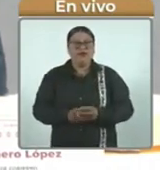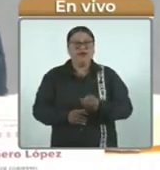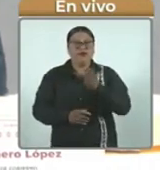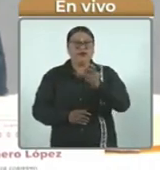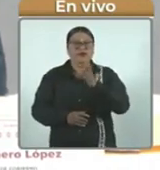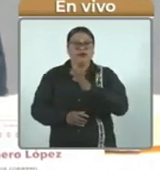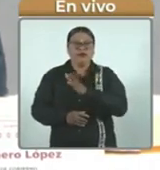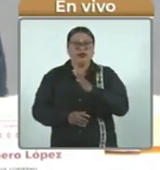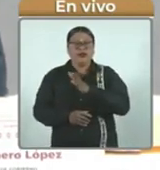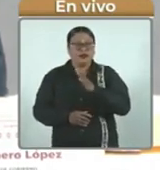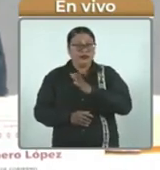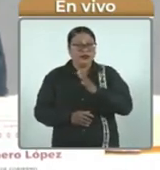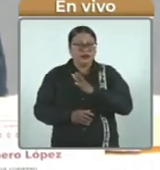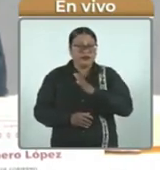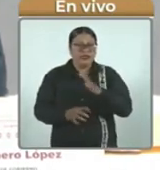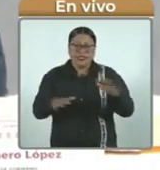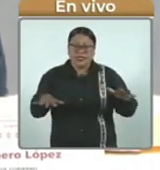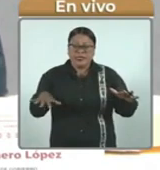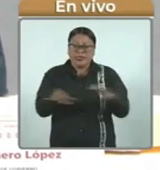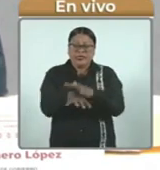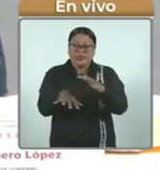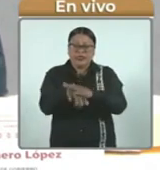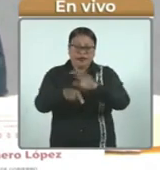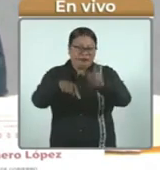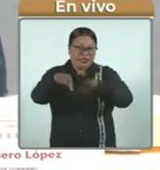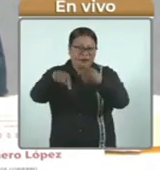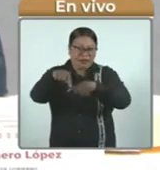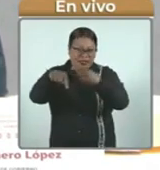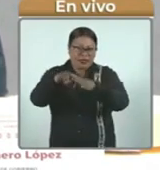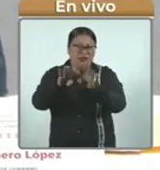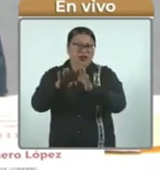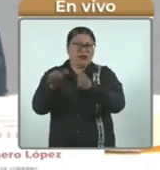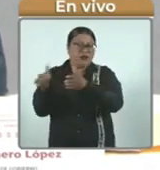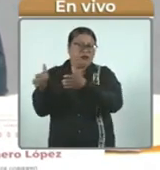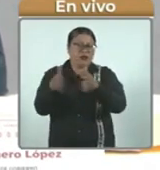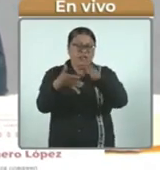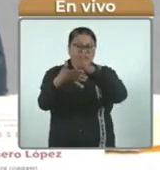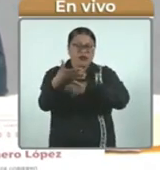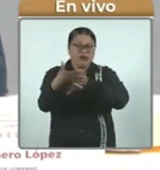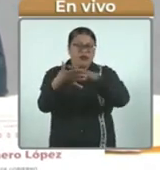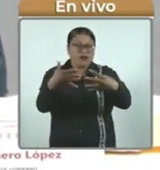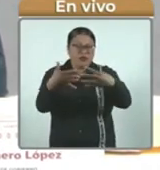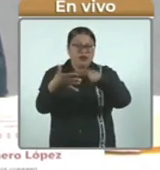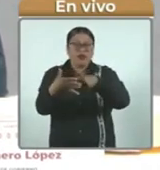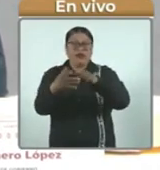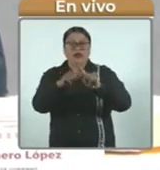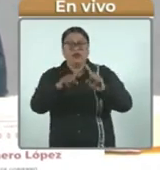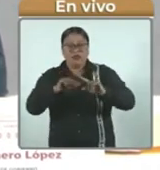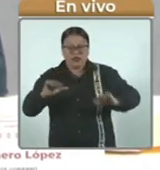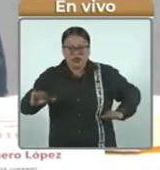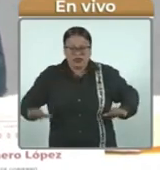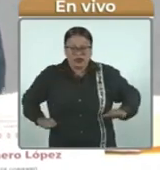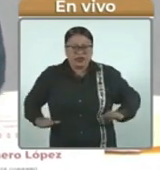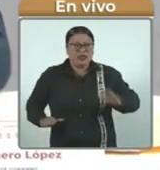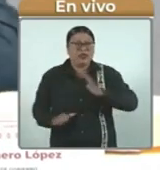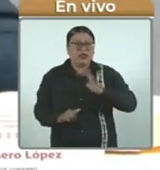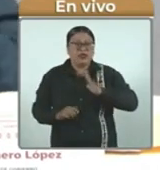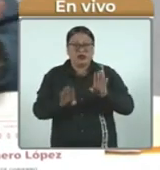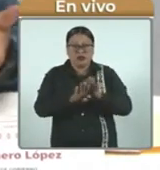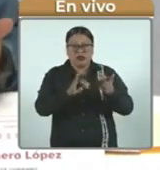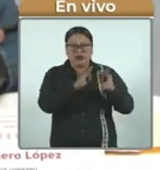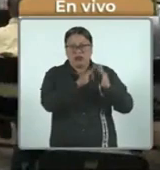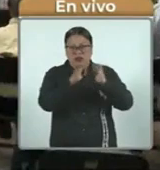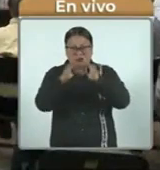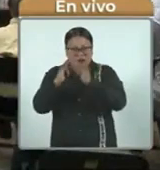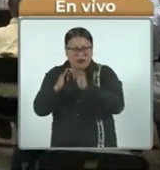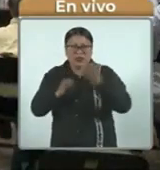que vienen algunas modificaciones en el plano de la estructura y las tareas que tienen que asumir las instituciones. ¿Qué